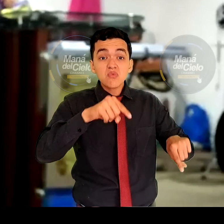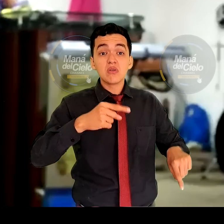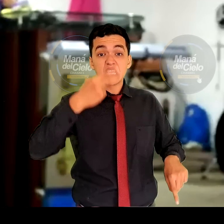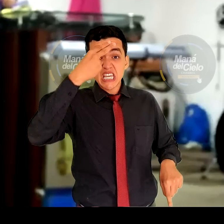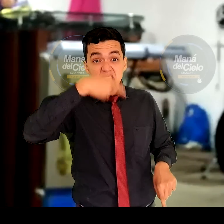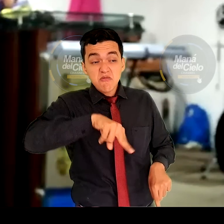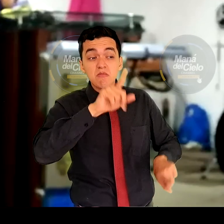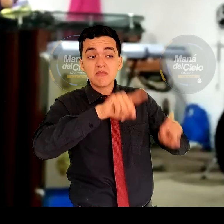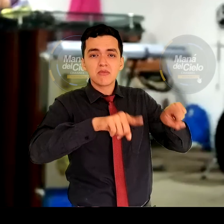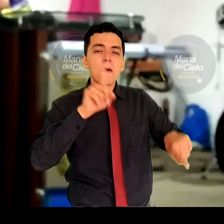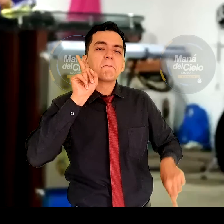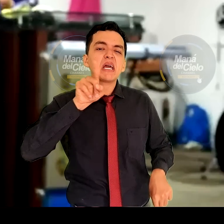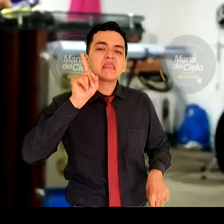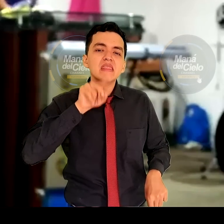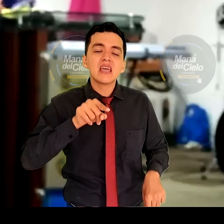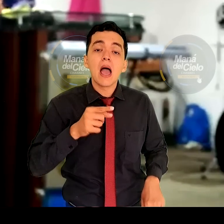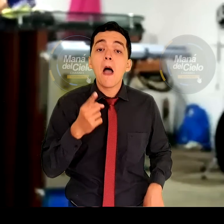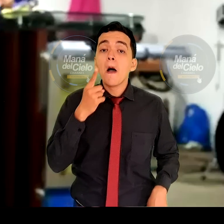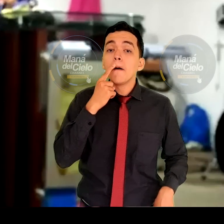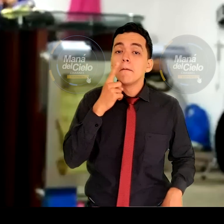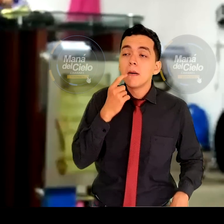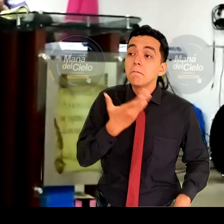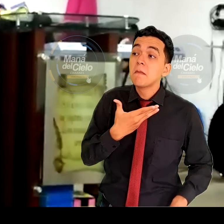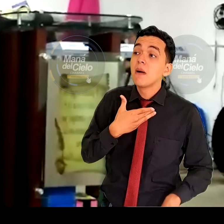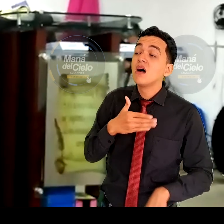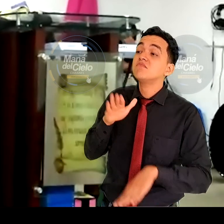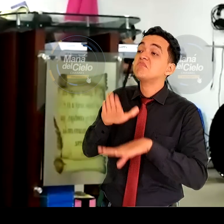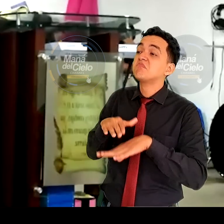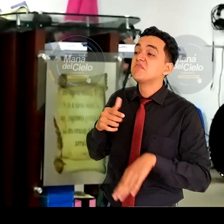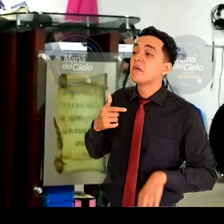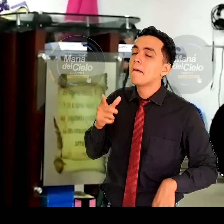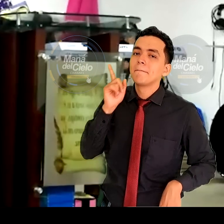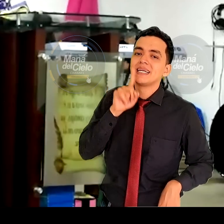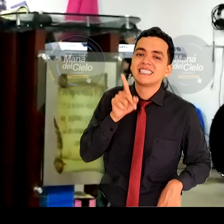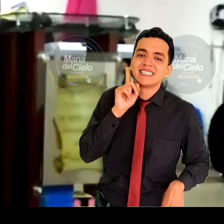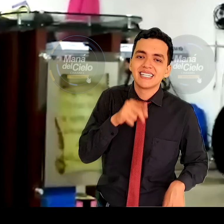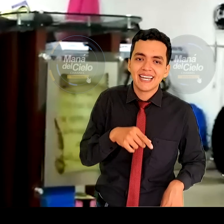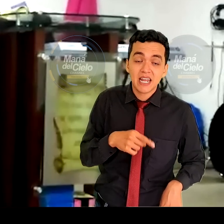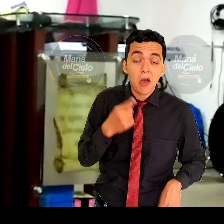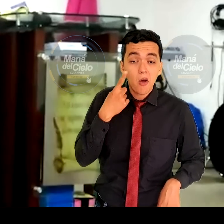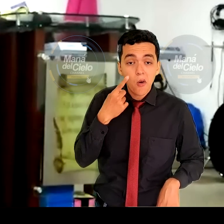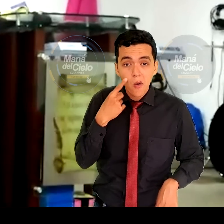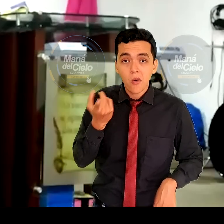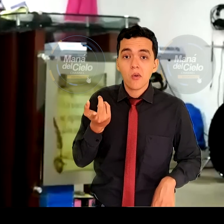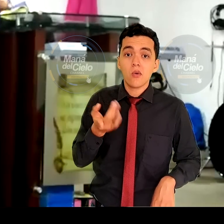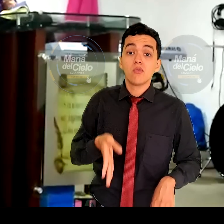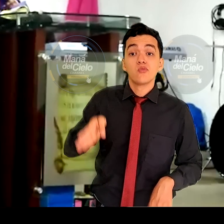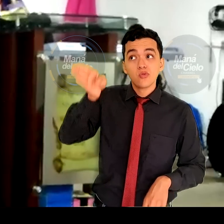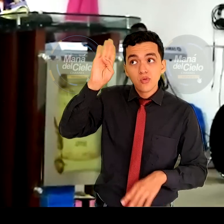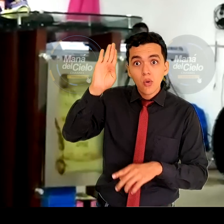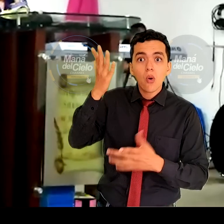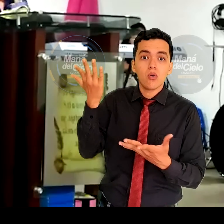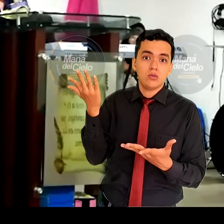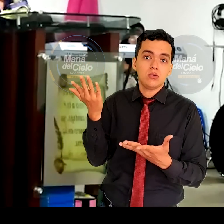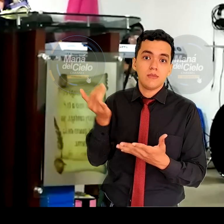qué bueno cuando en casa hay oración, cuando en casa hay palabra, hay revelación de Dios. Y Dios va mostrando cosas y va mostrando